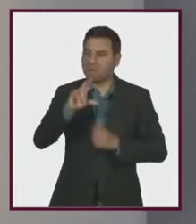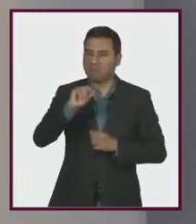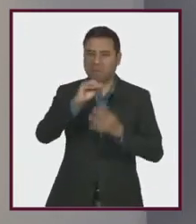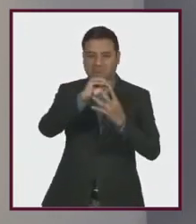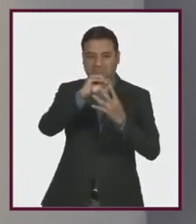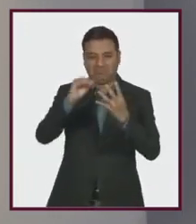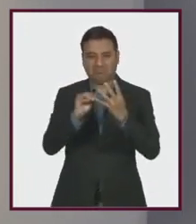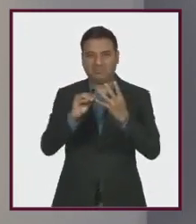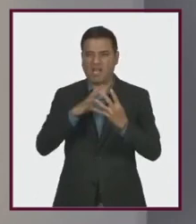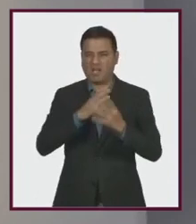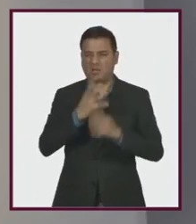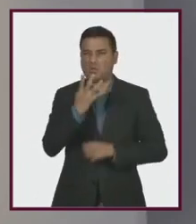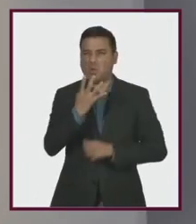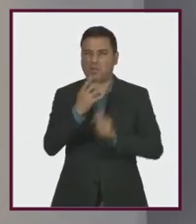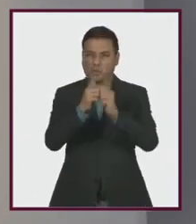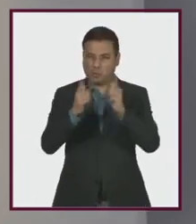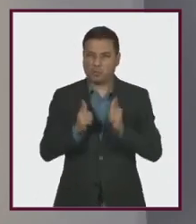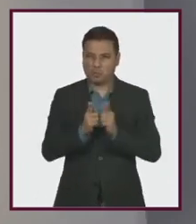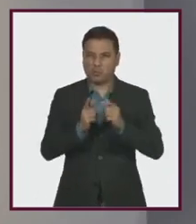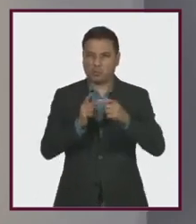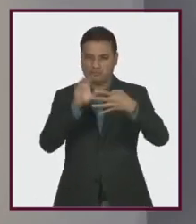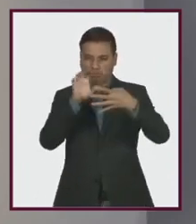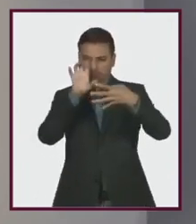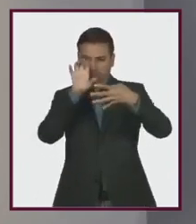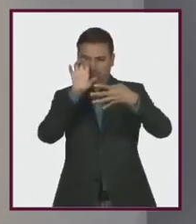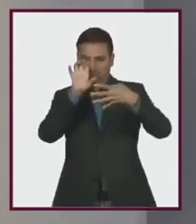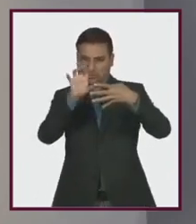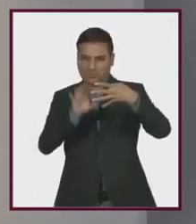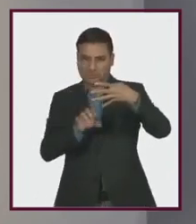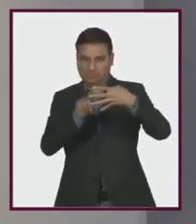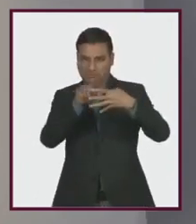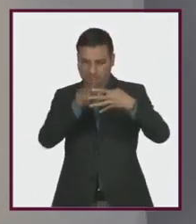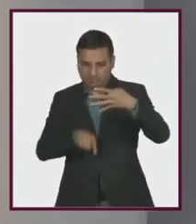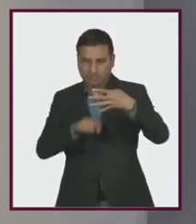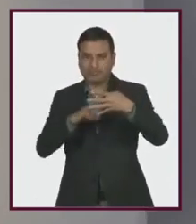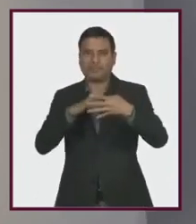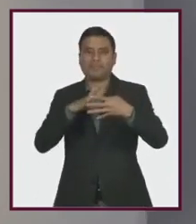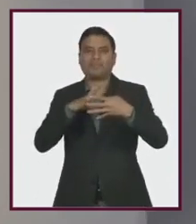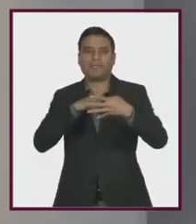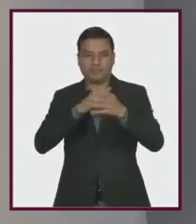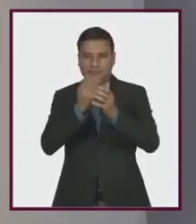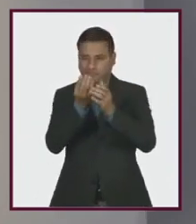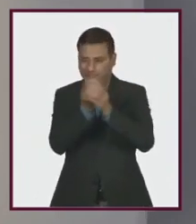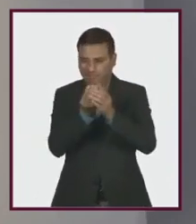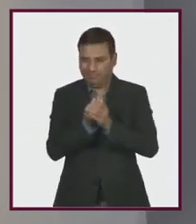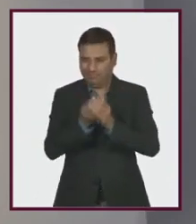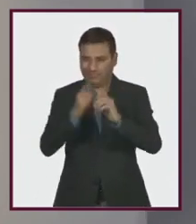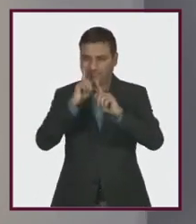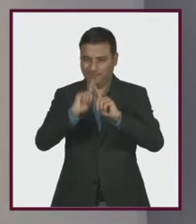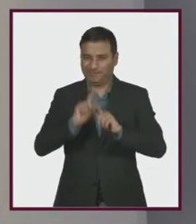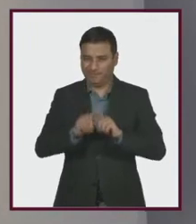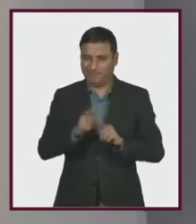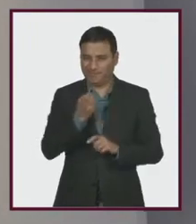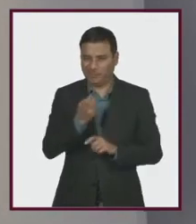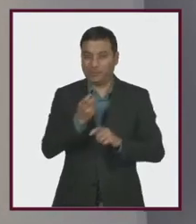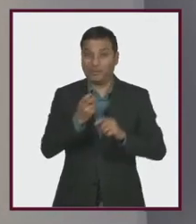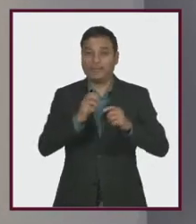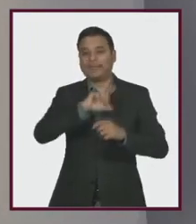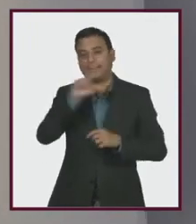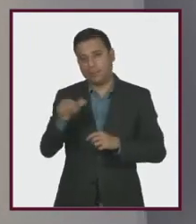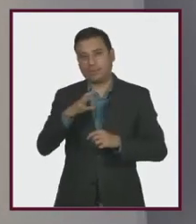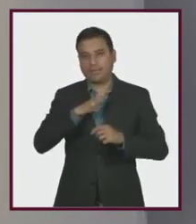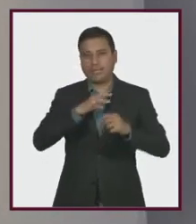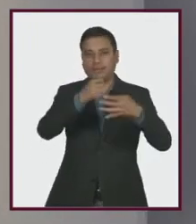4 grandes grupos de sustancias y dentro de esos 4 grandes grupos de sustancias vamos a encontrar a las diferentes sustancias por los efectos